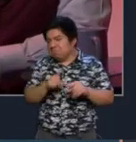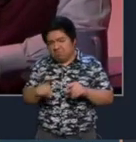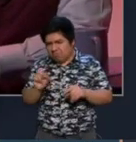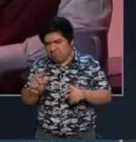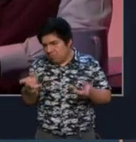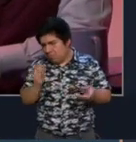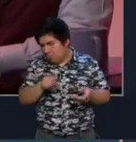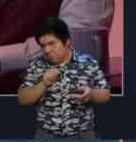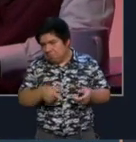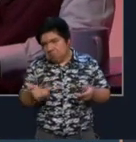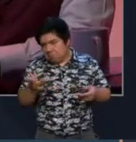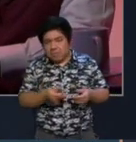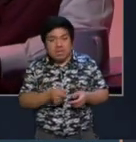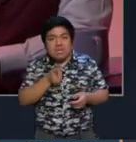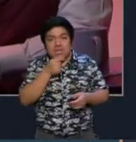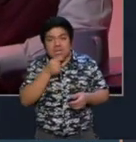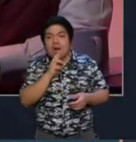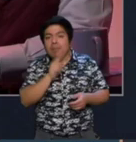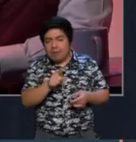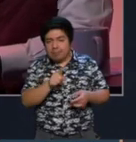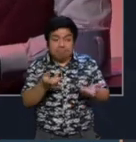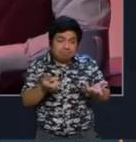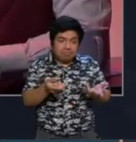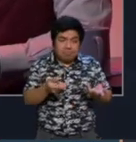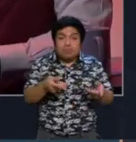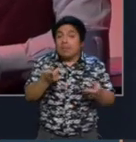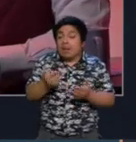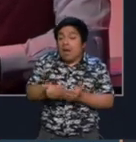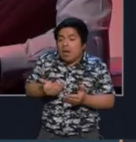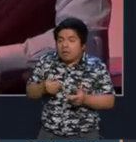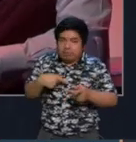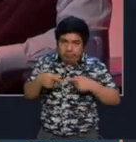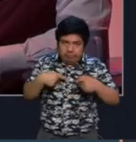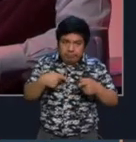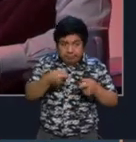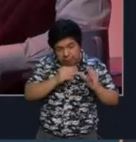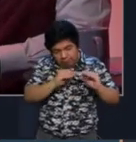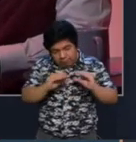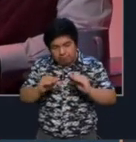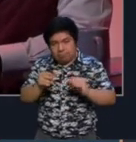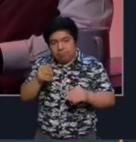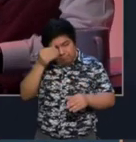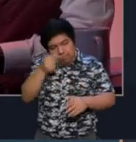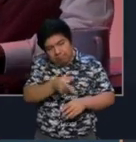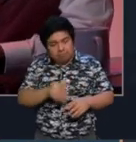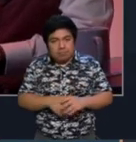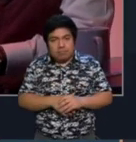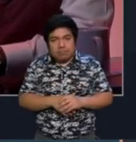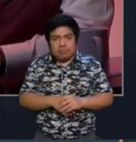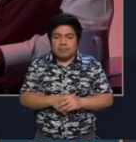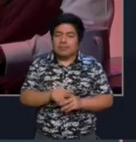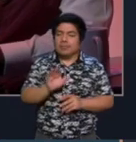distinto. Se necesita una policía mejor preparada. Y para eso hay que capacitar, pero además Ya se es hizo muy la Universidad importante, de la